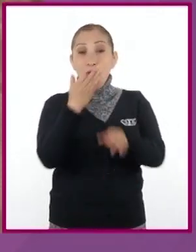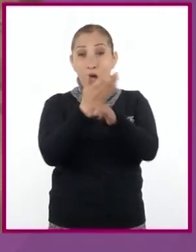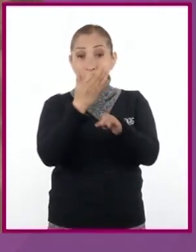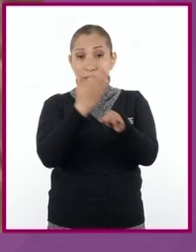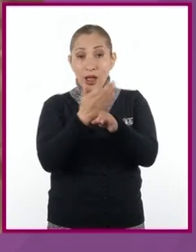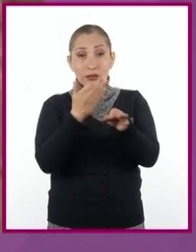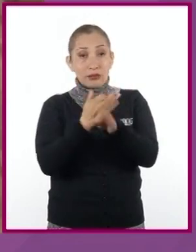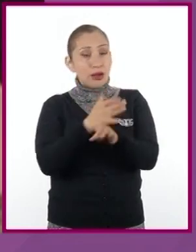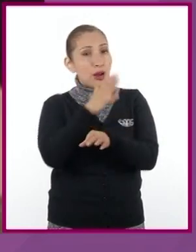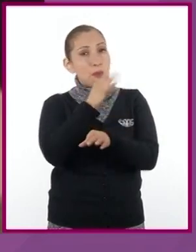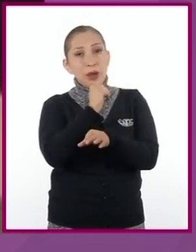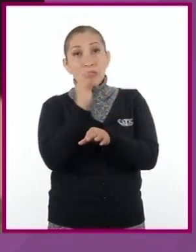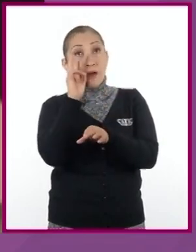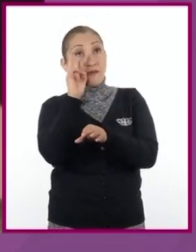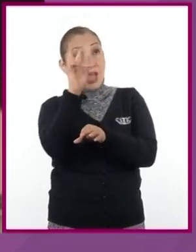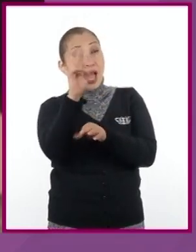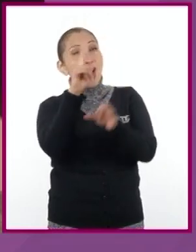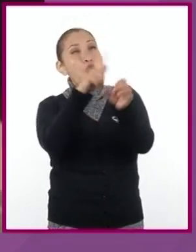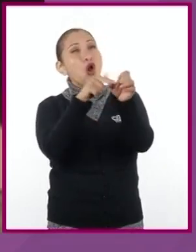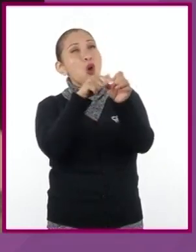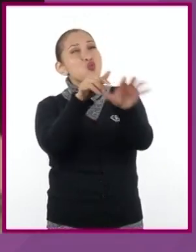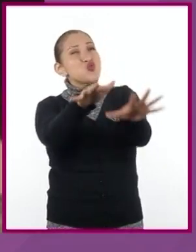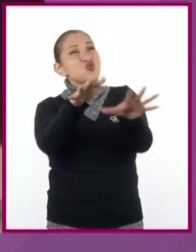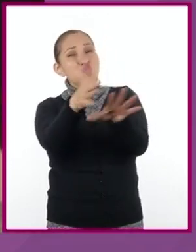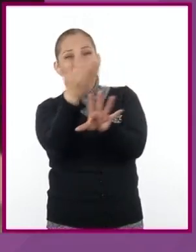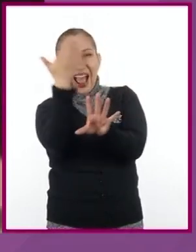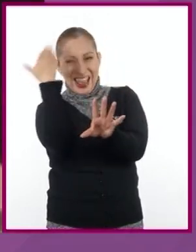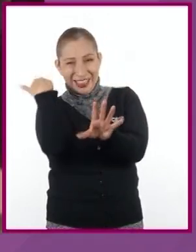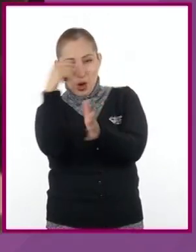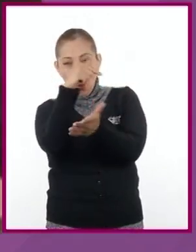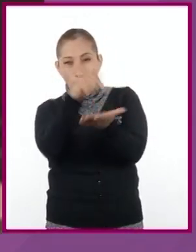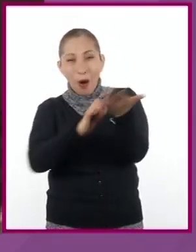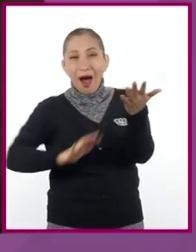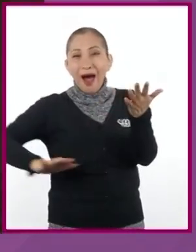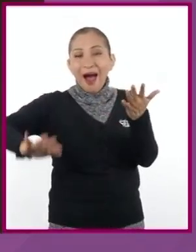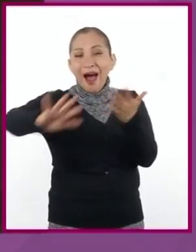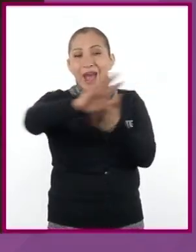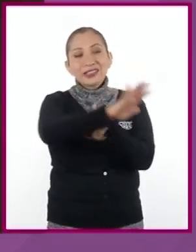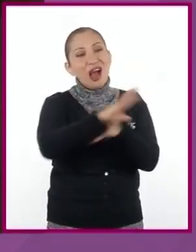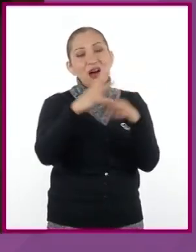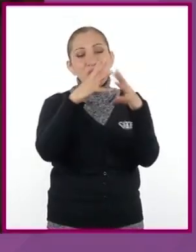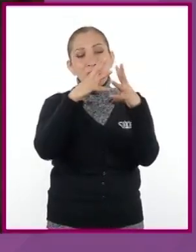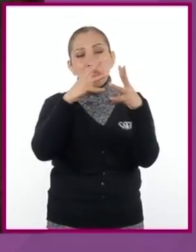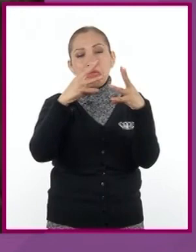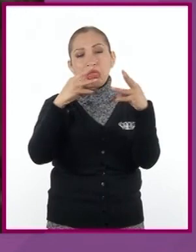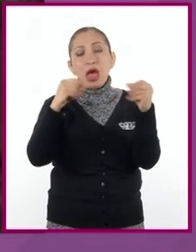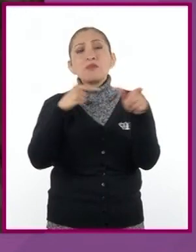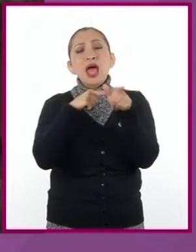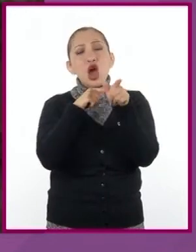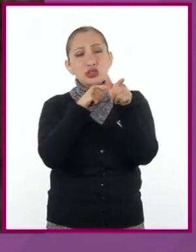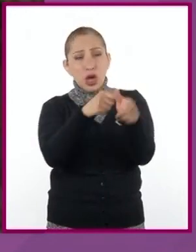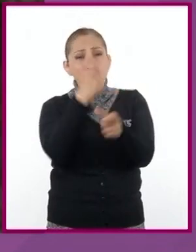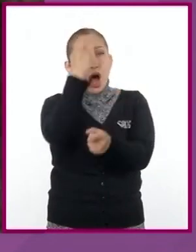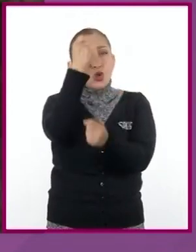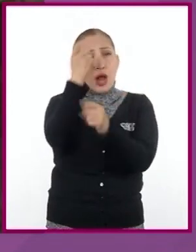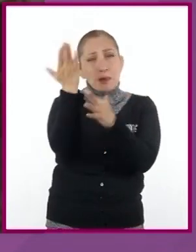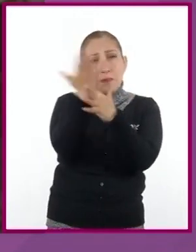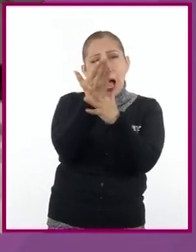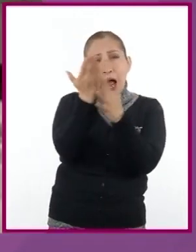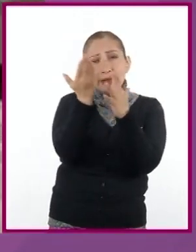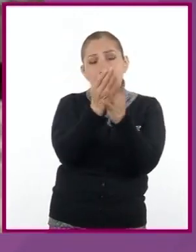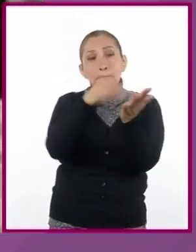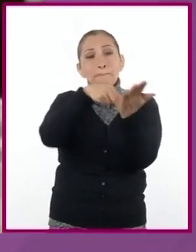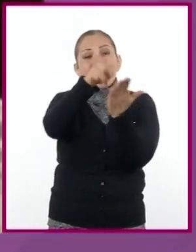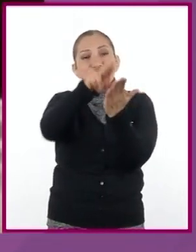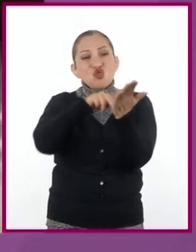Actualmente ya no es posible apreciar el colorido que cubrió en su totalidad la gran ciudad, pero permanecen espléndidas muestras de la